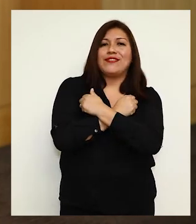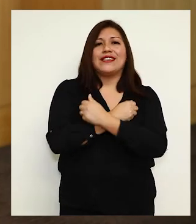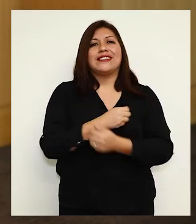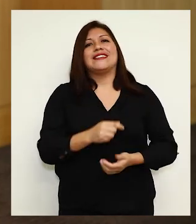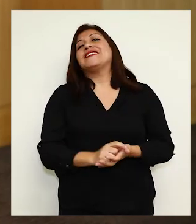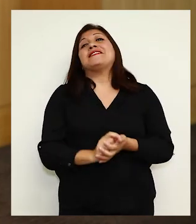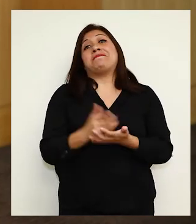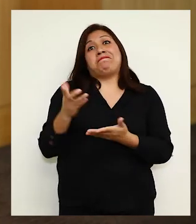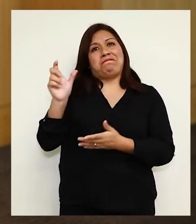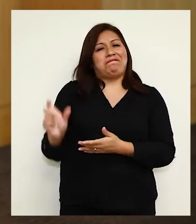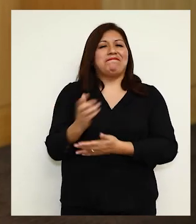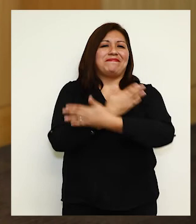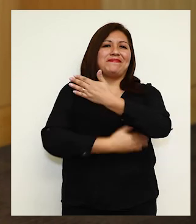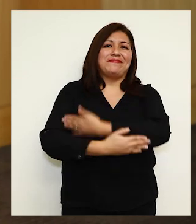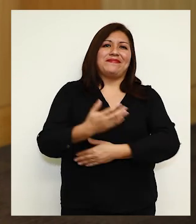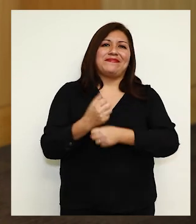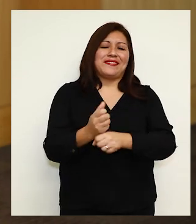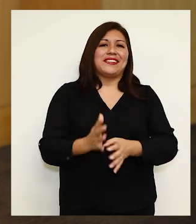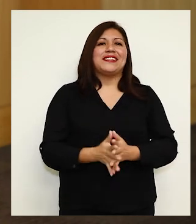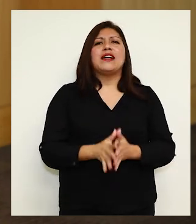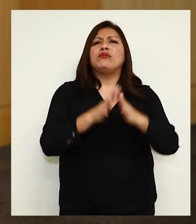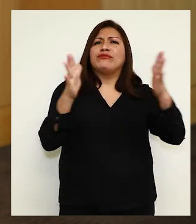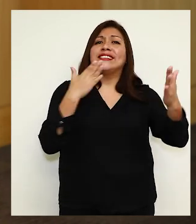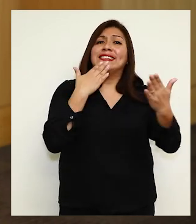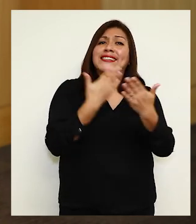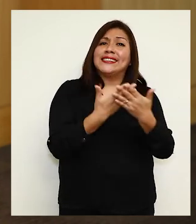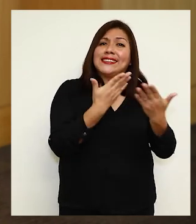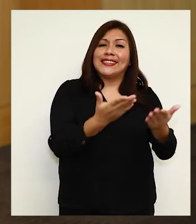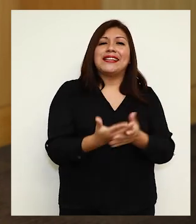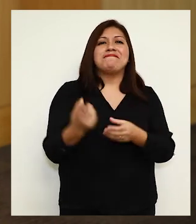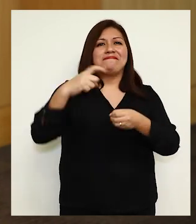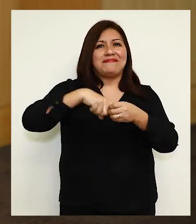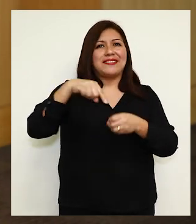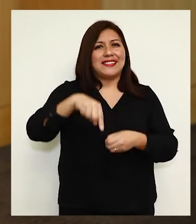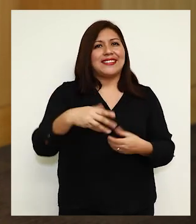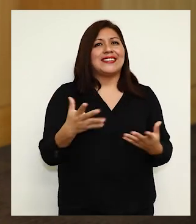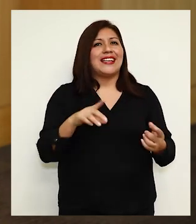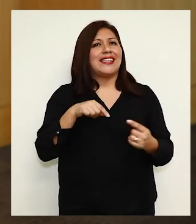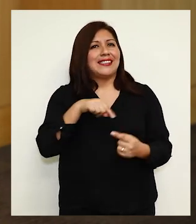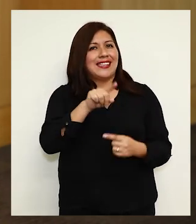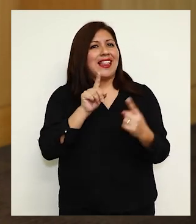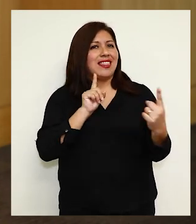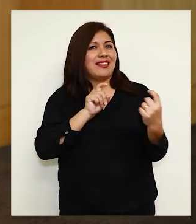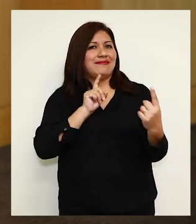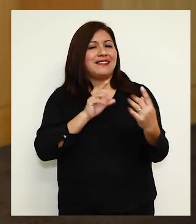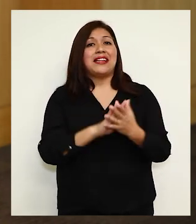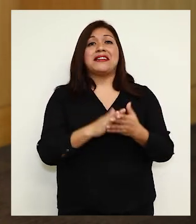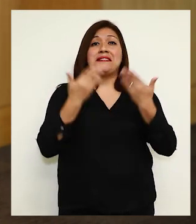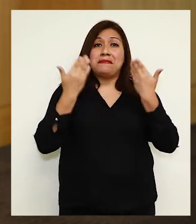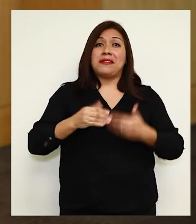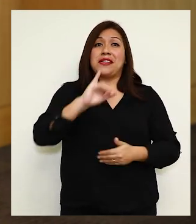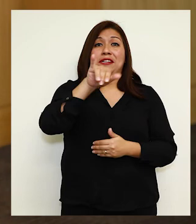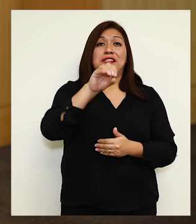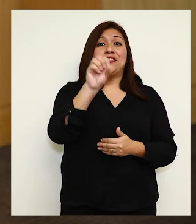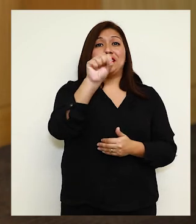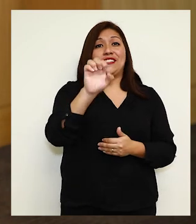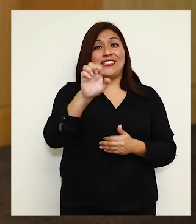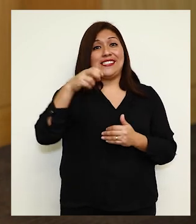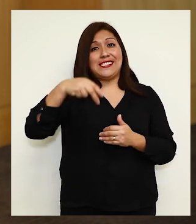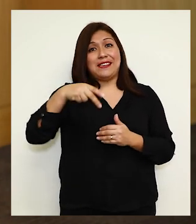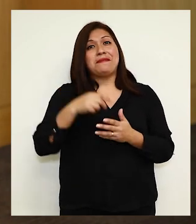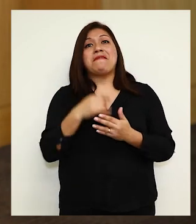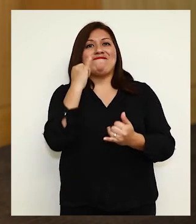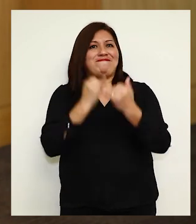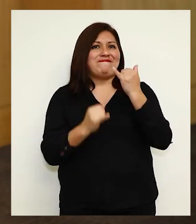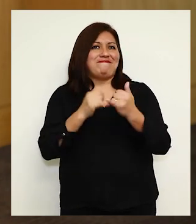y sobre todo por una persona con discapacidad. Muchas gracias por haber participado en esta entrevista. Soy Joseph Merino y